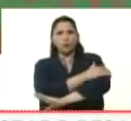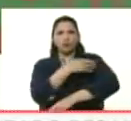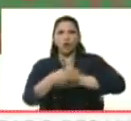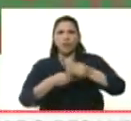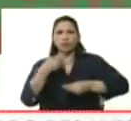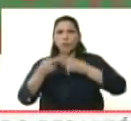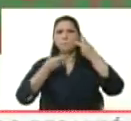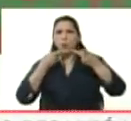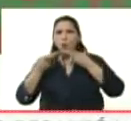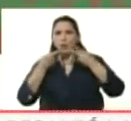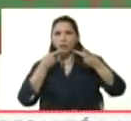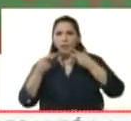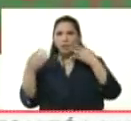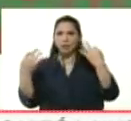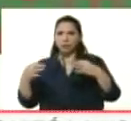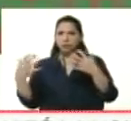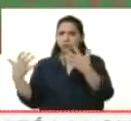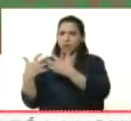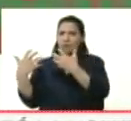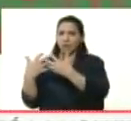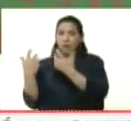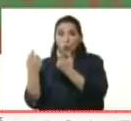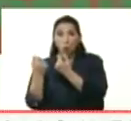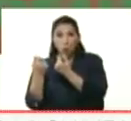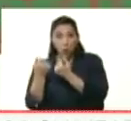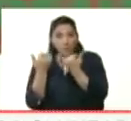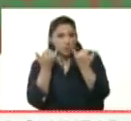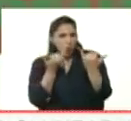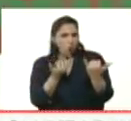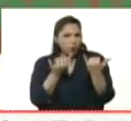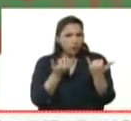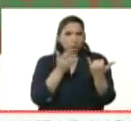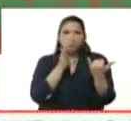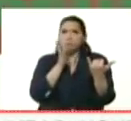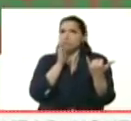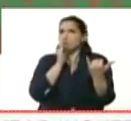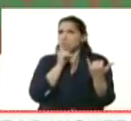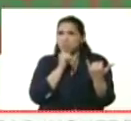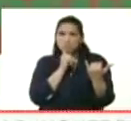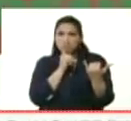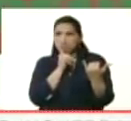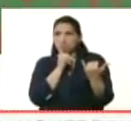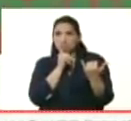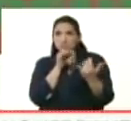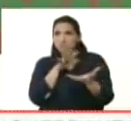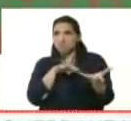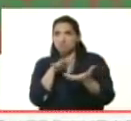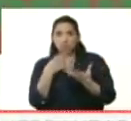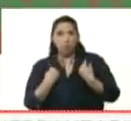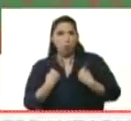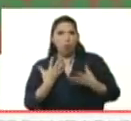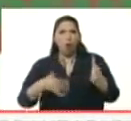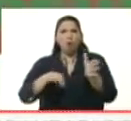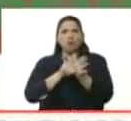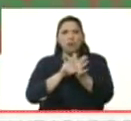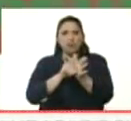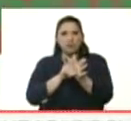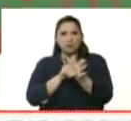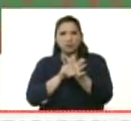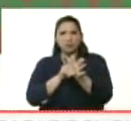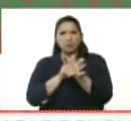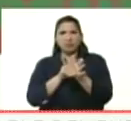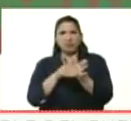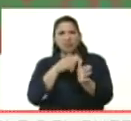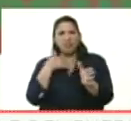política, naturalmente, con la guerra económica. Ahorita no hay riesgo que de nuevo intente hacer con la